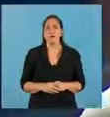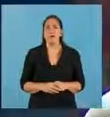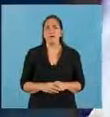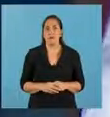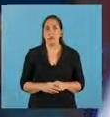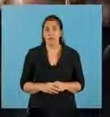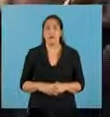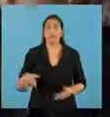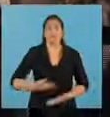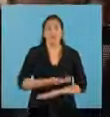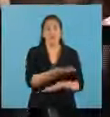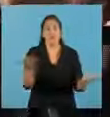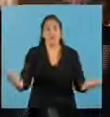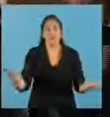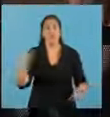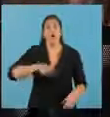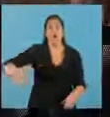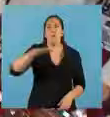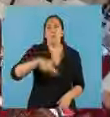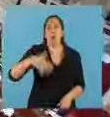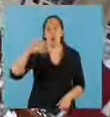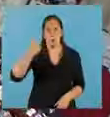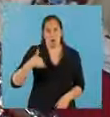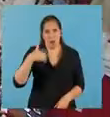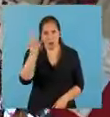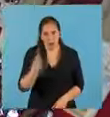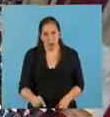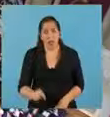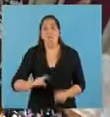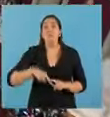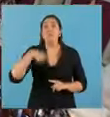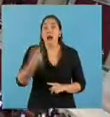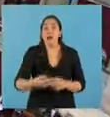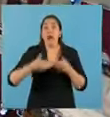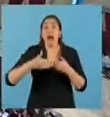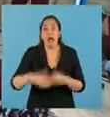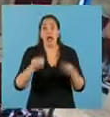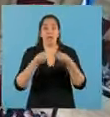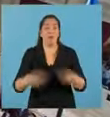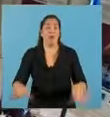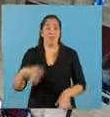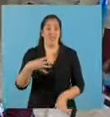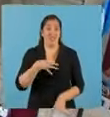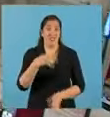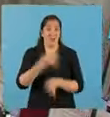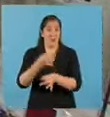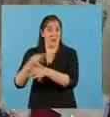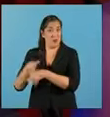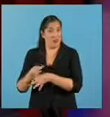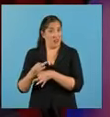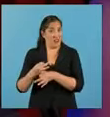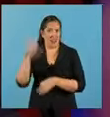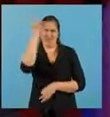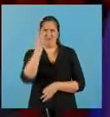Honorable Asamblea, querido pueblo argentino, mañana comenzarán las clases normalmente en casi todo el